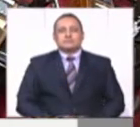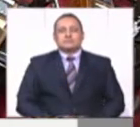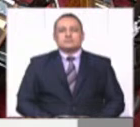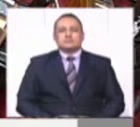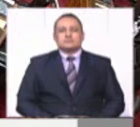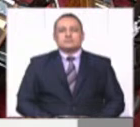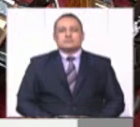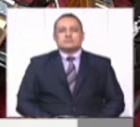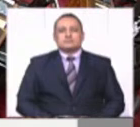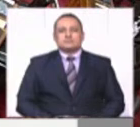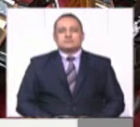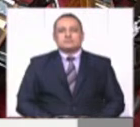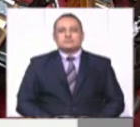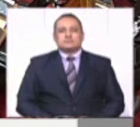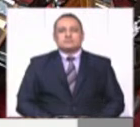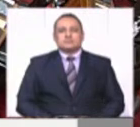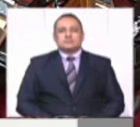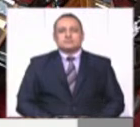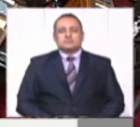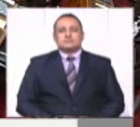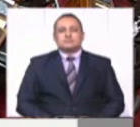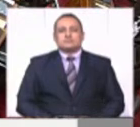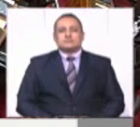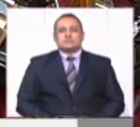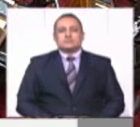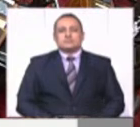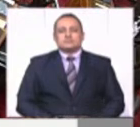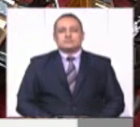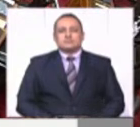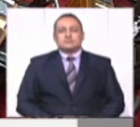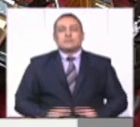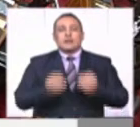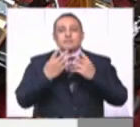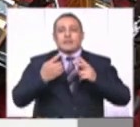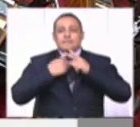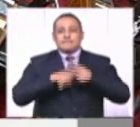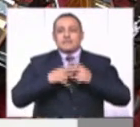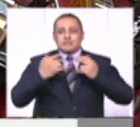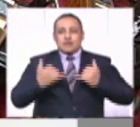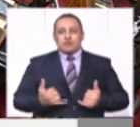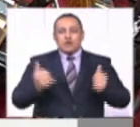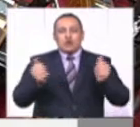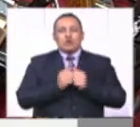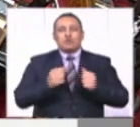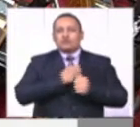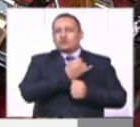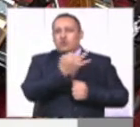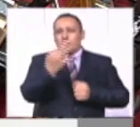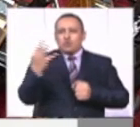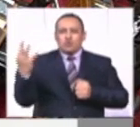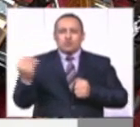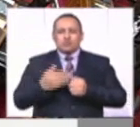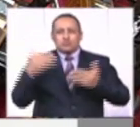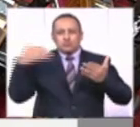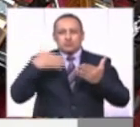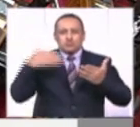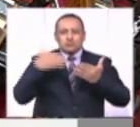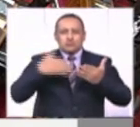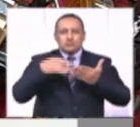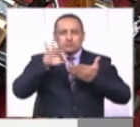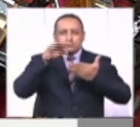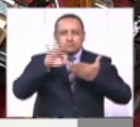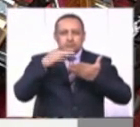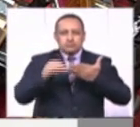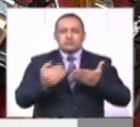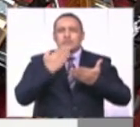digital señores Palacios bien se está iniciando entonces con el registro de la asistencia ya para el